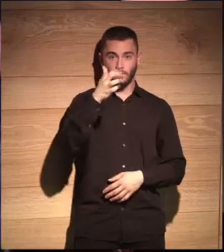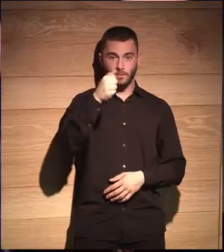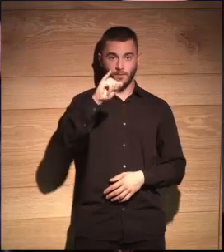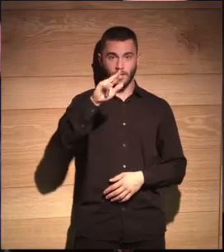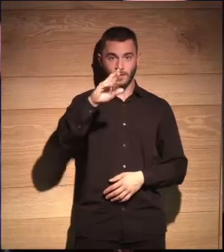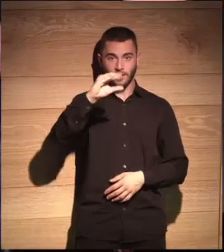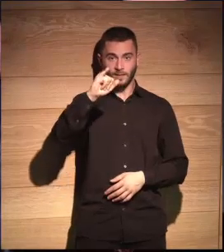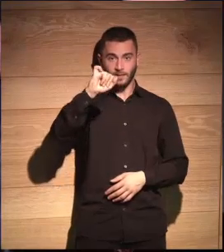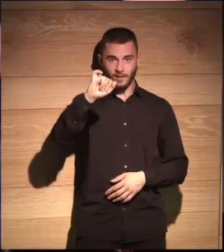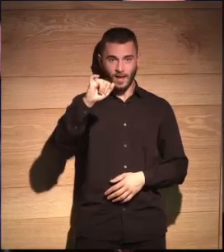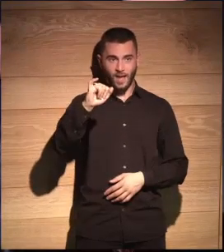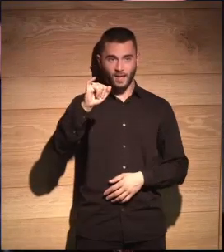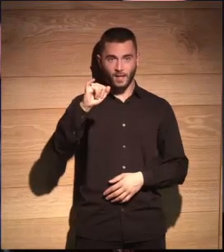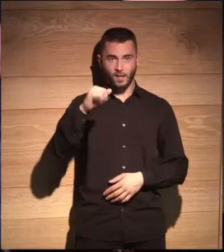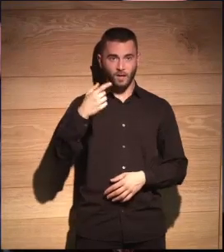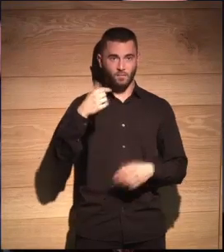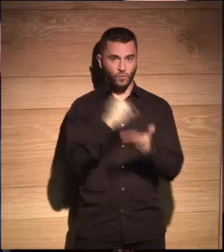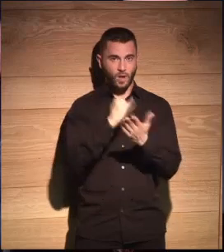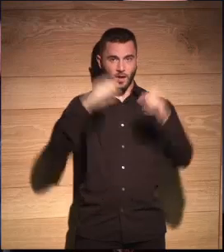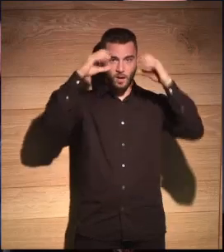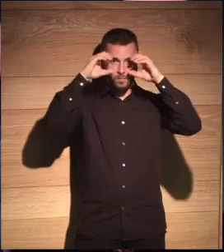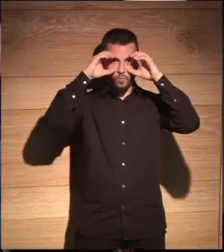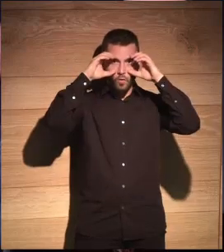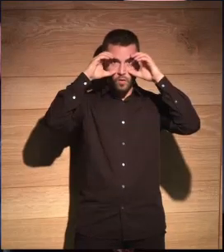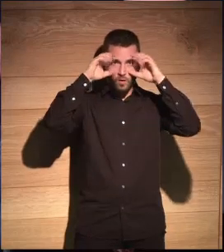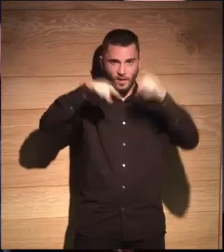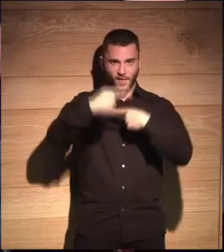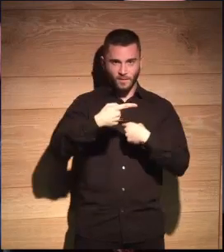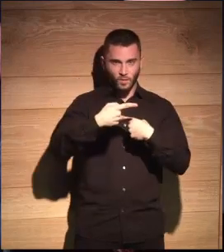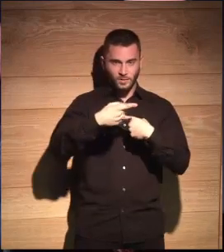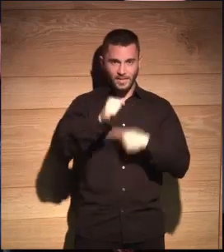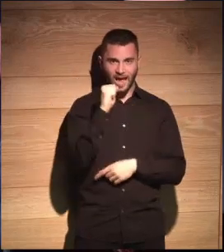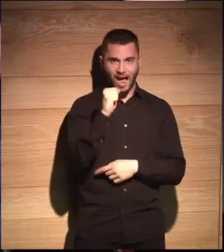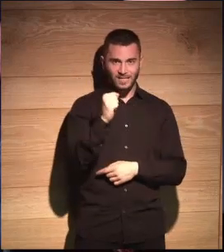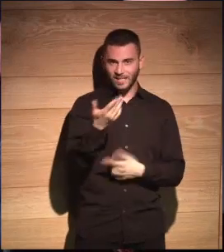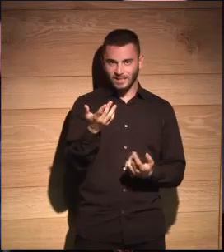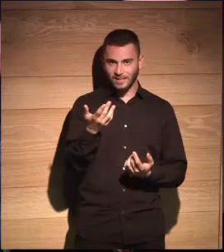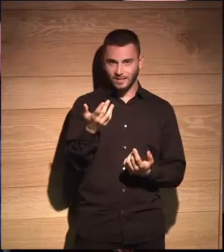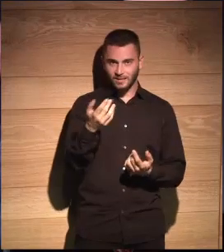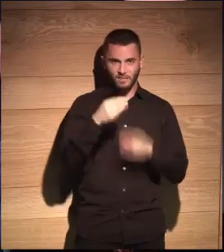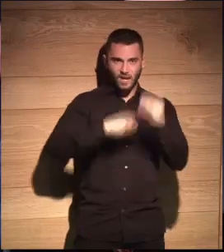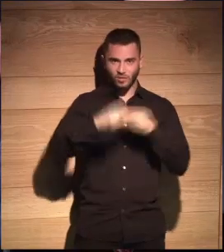ha probado el búho que van a usar en Assassin's Creed. La manera ahora de no ser mega inmortal y de tener los poderes ha